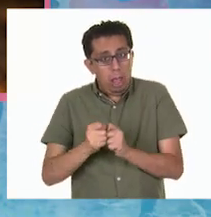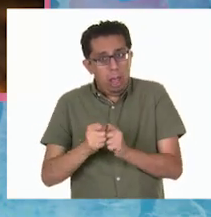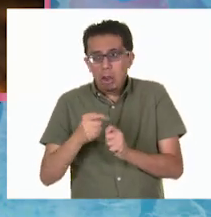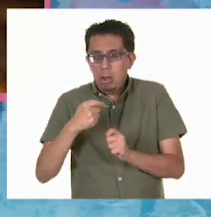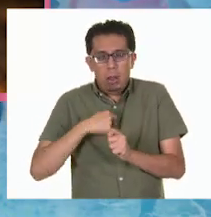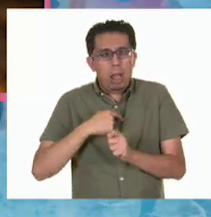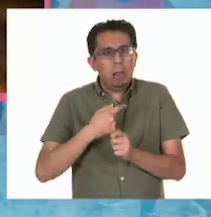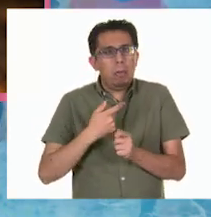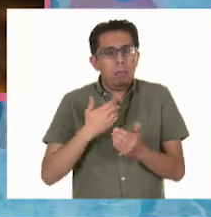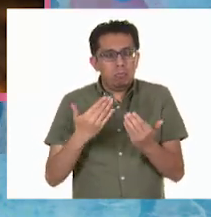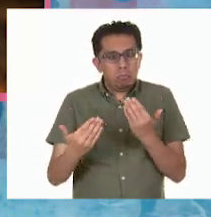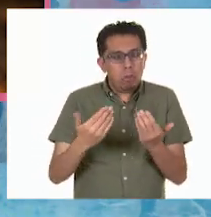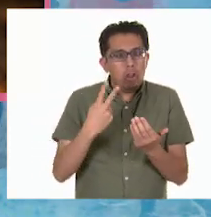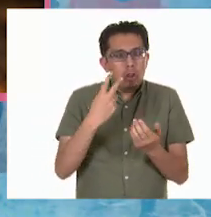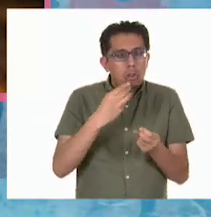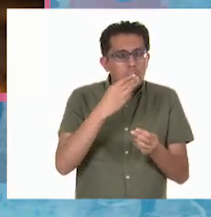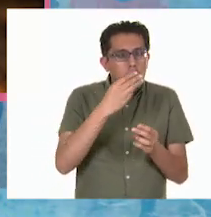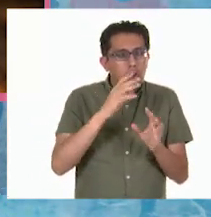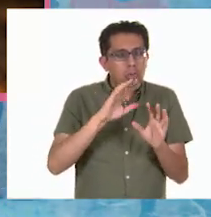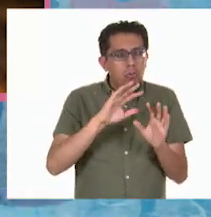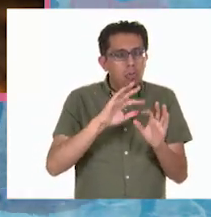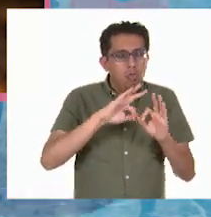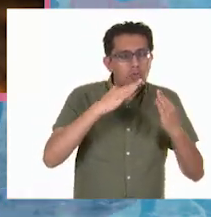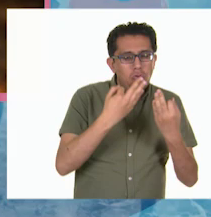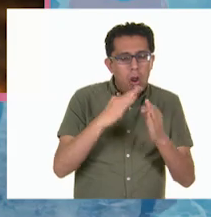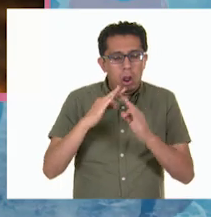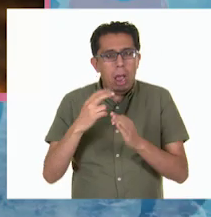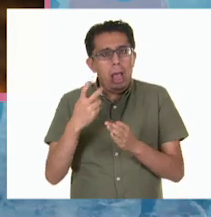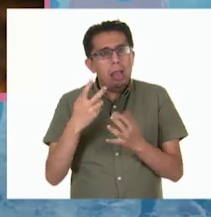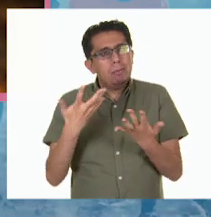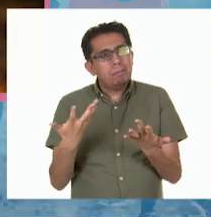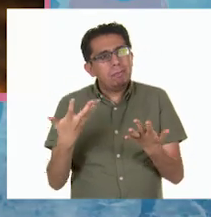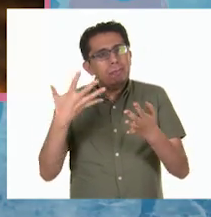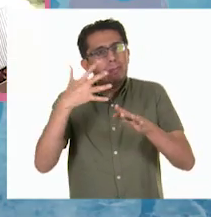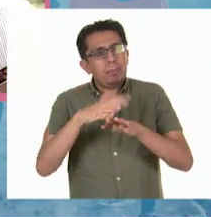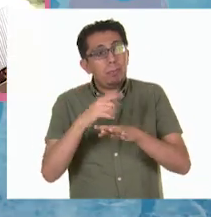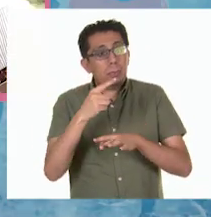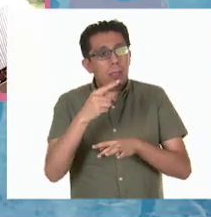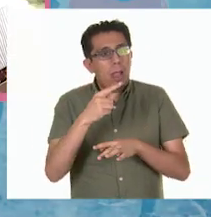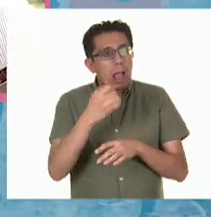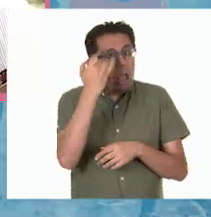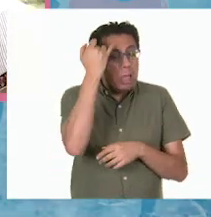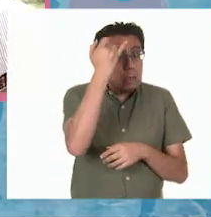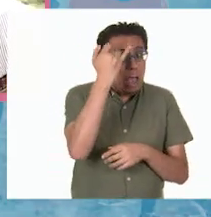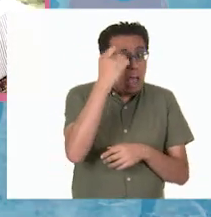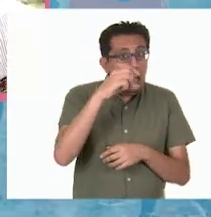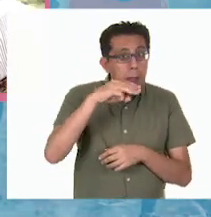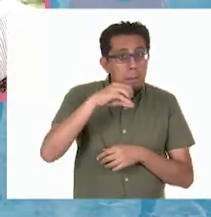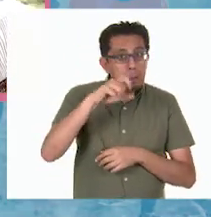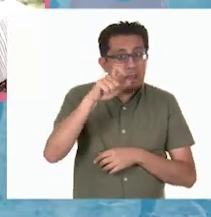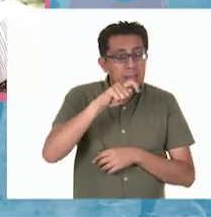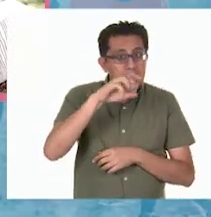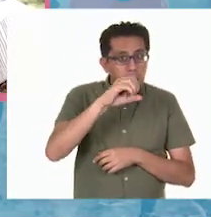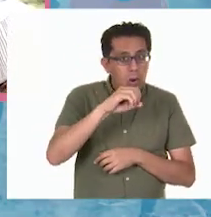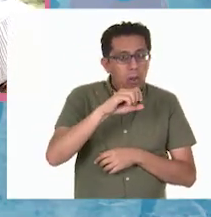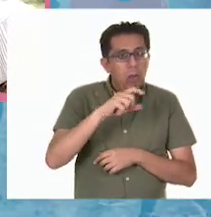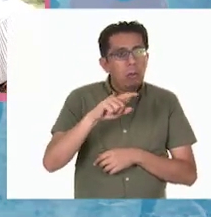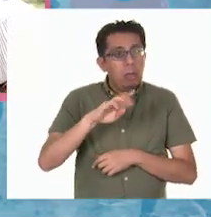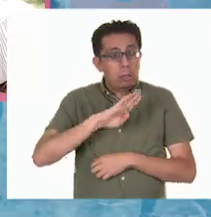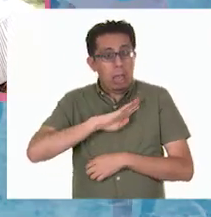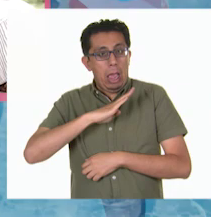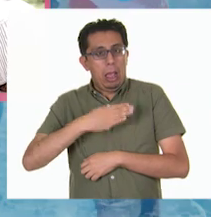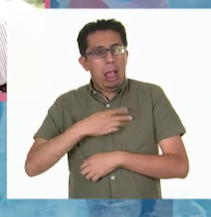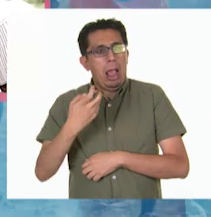dos mundos distintos, desde dos cabezas distintas. Una cabeza piensa en mixteco y otra cabeza piensa en español. Entonces, hacen un diálogo y